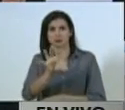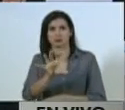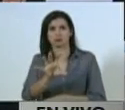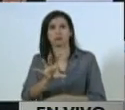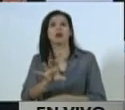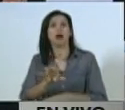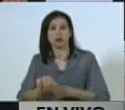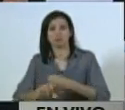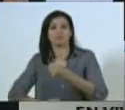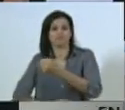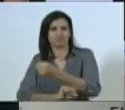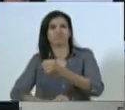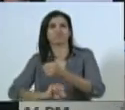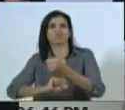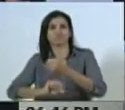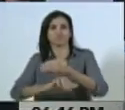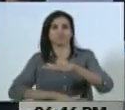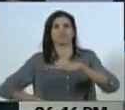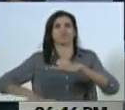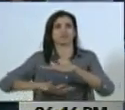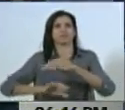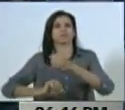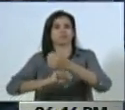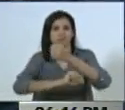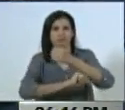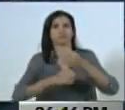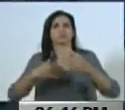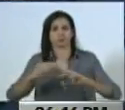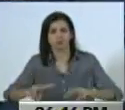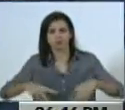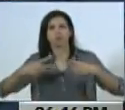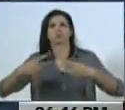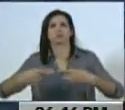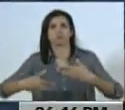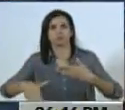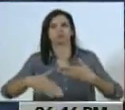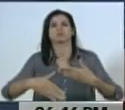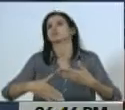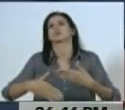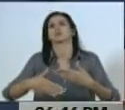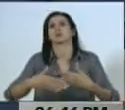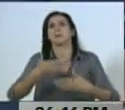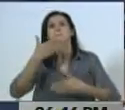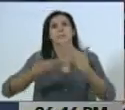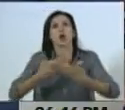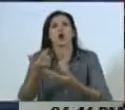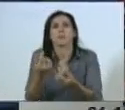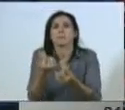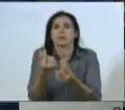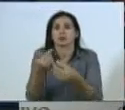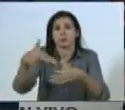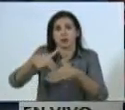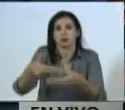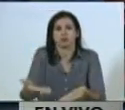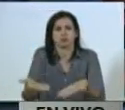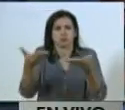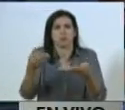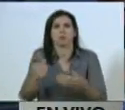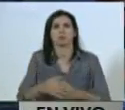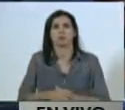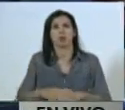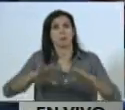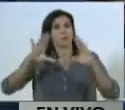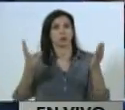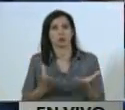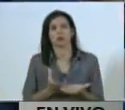las bases de una plataforma para lograr la estabilidad de los precios del mercado a nivel mundial.